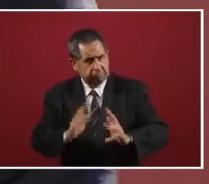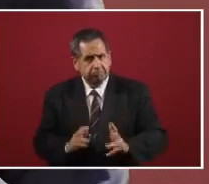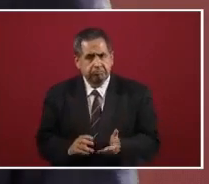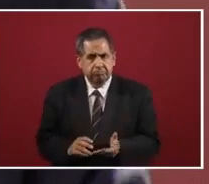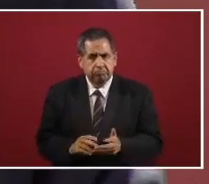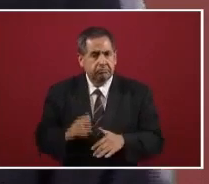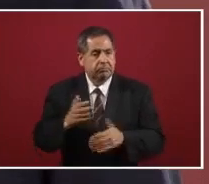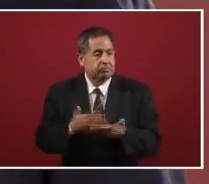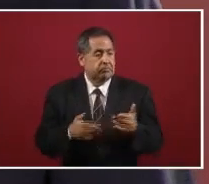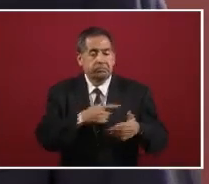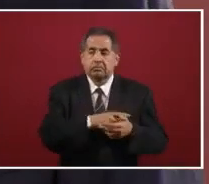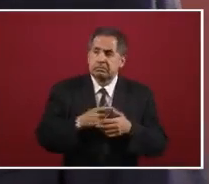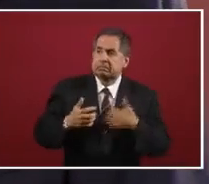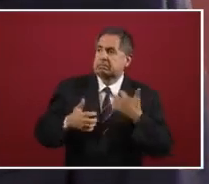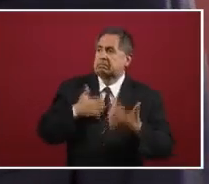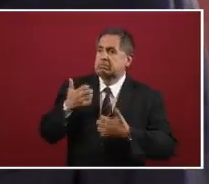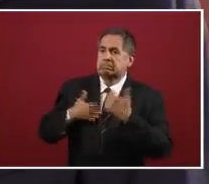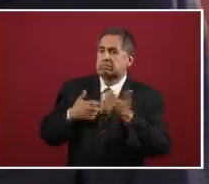No sé por qué ahora